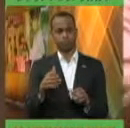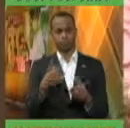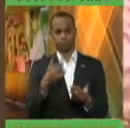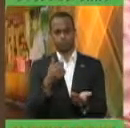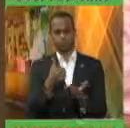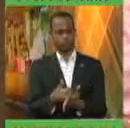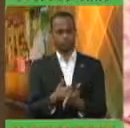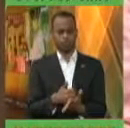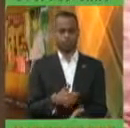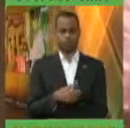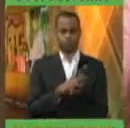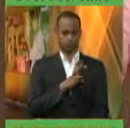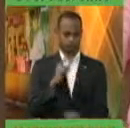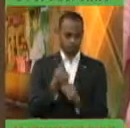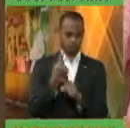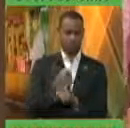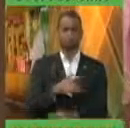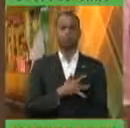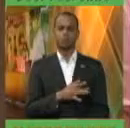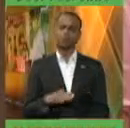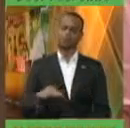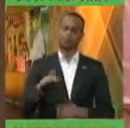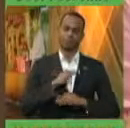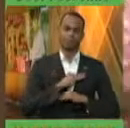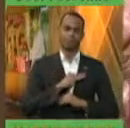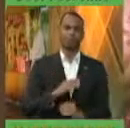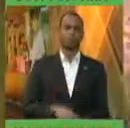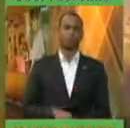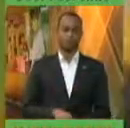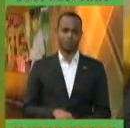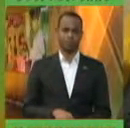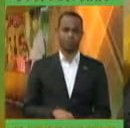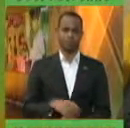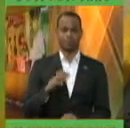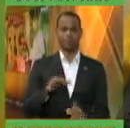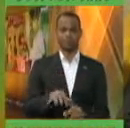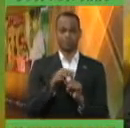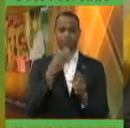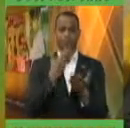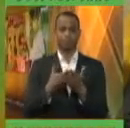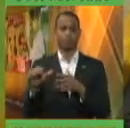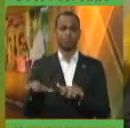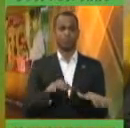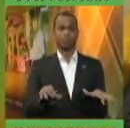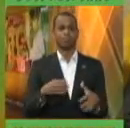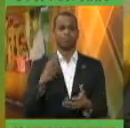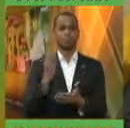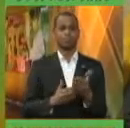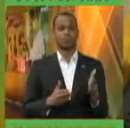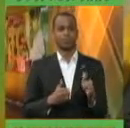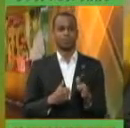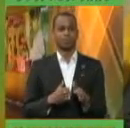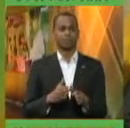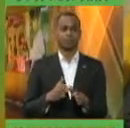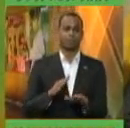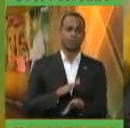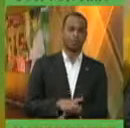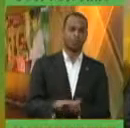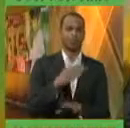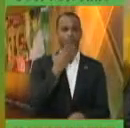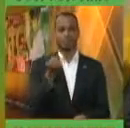la acera y que está bien hecho es una mayor satisfacción que yo tengo también contribuya esta rampa que mejor que no la que